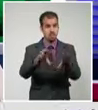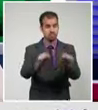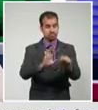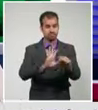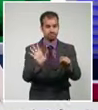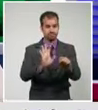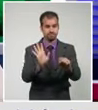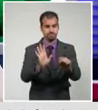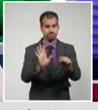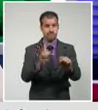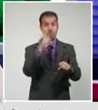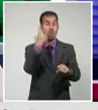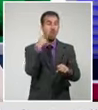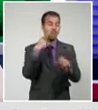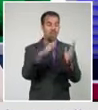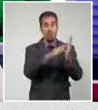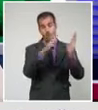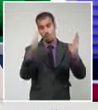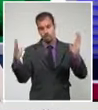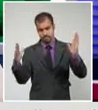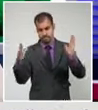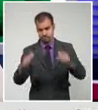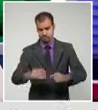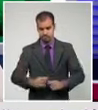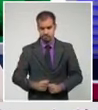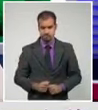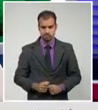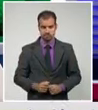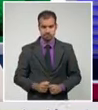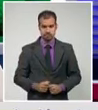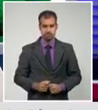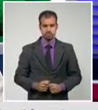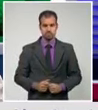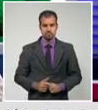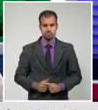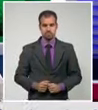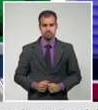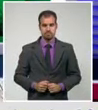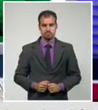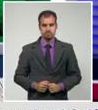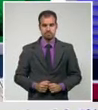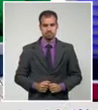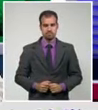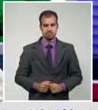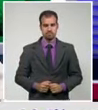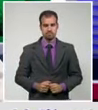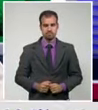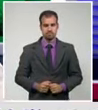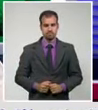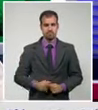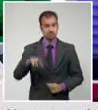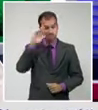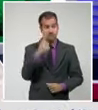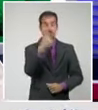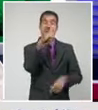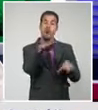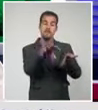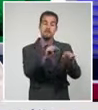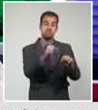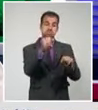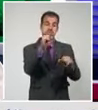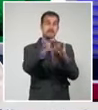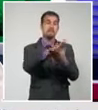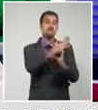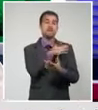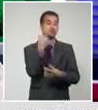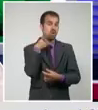enfermedad COVID en nuestro país, desde que inició la pandemia, desde que tuvimos el primer caso, un